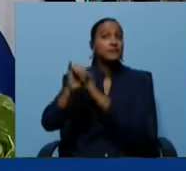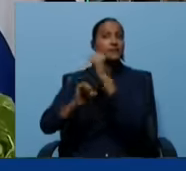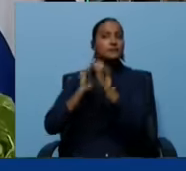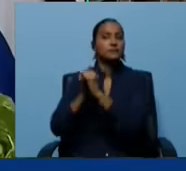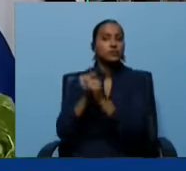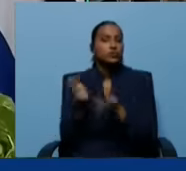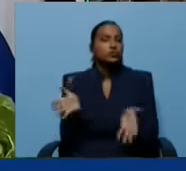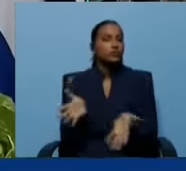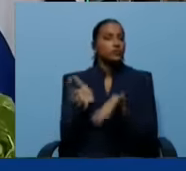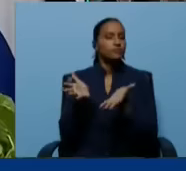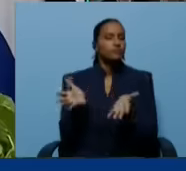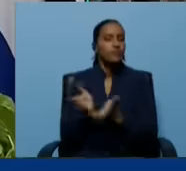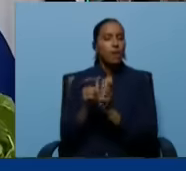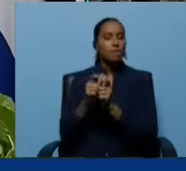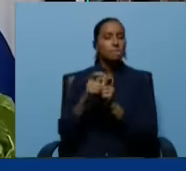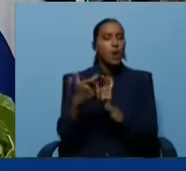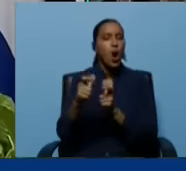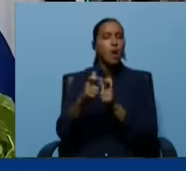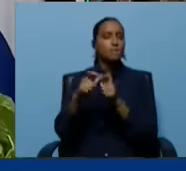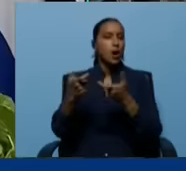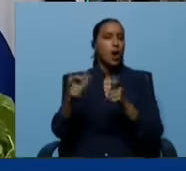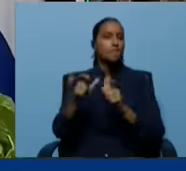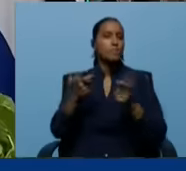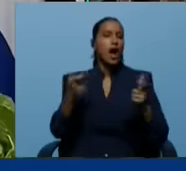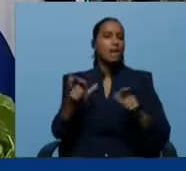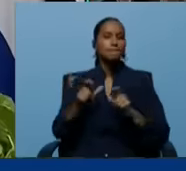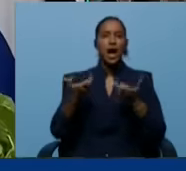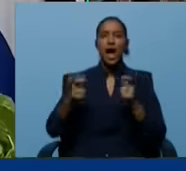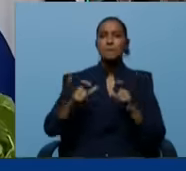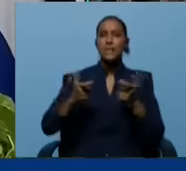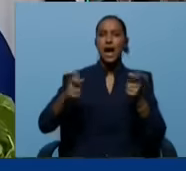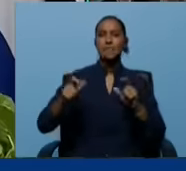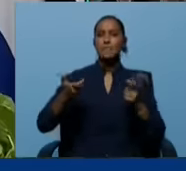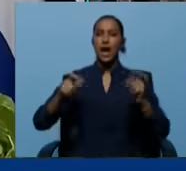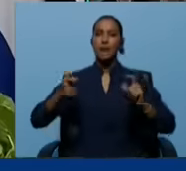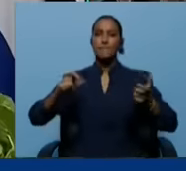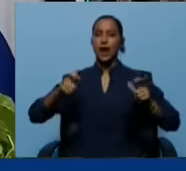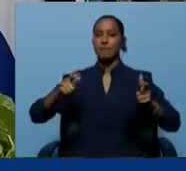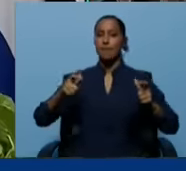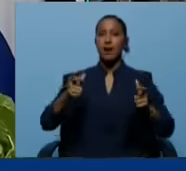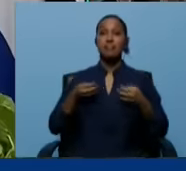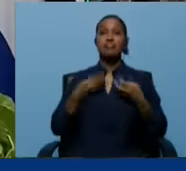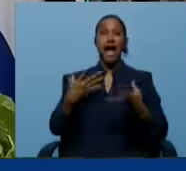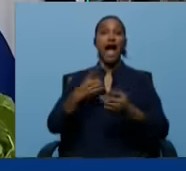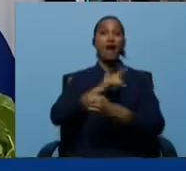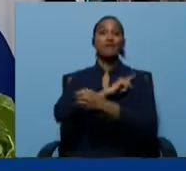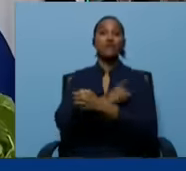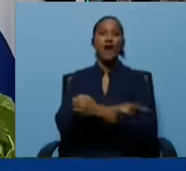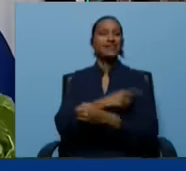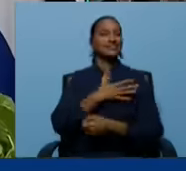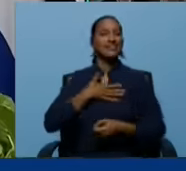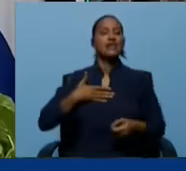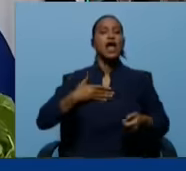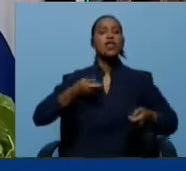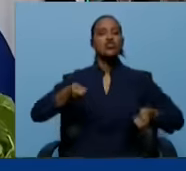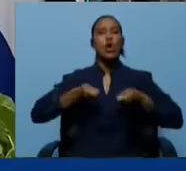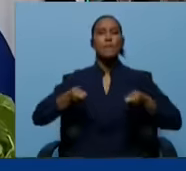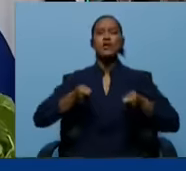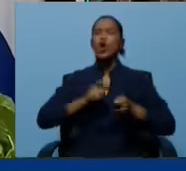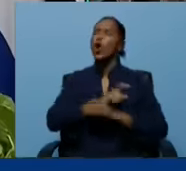a buscar el dominio total del mundo, del planeta,